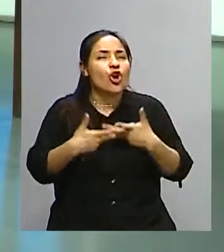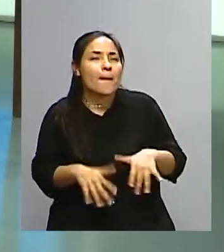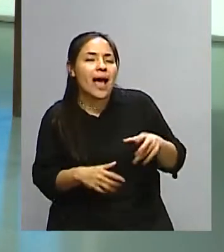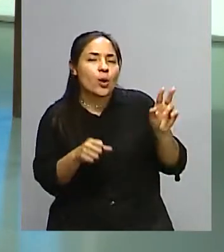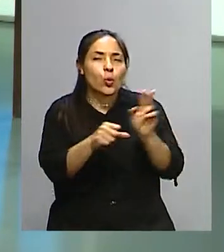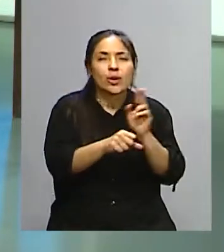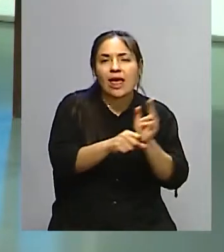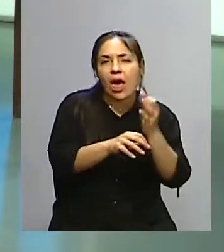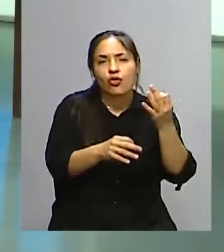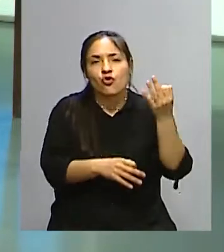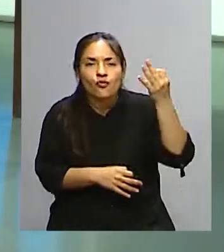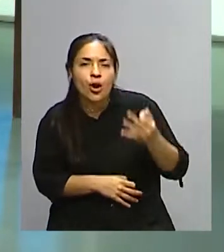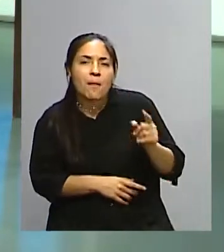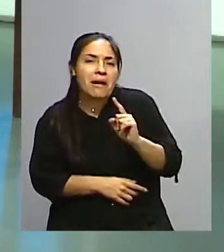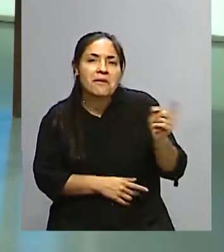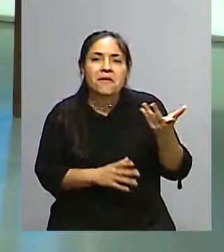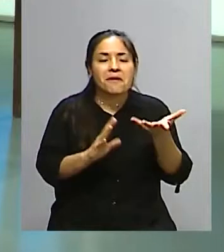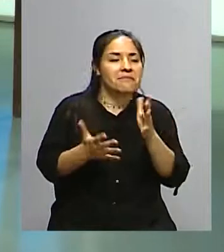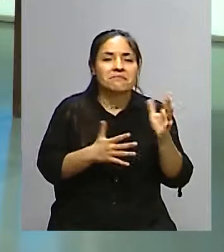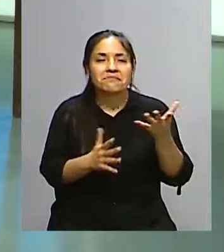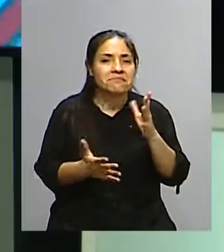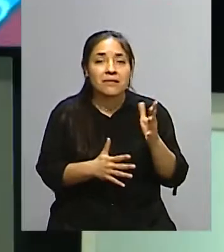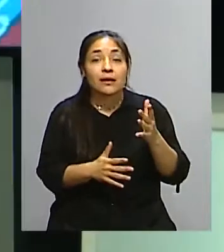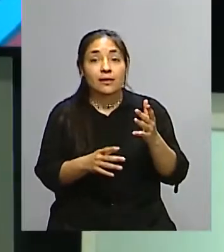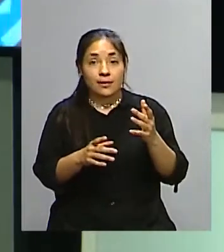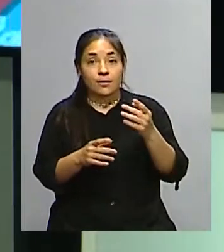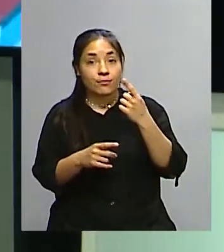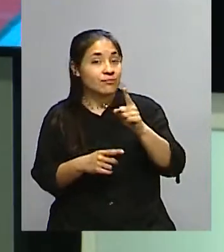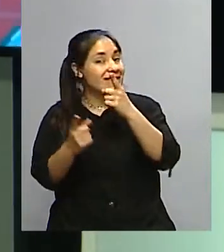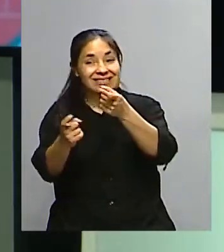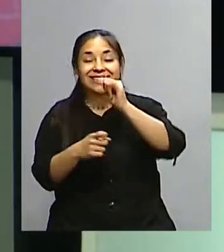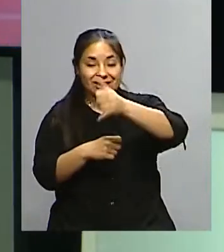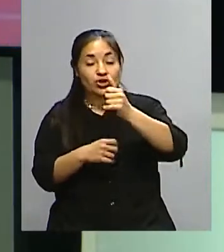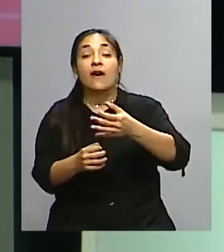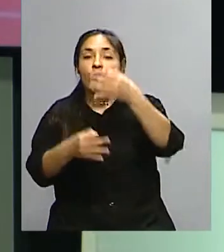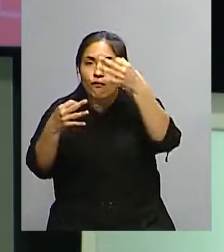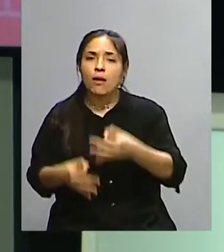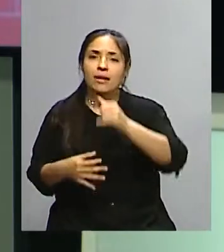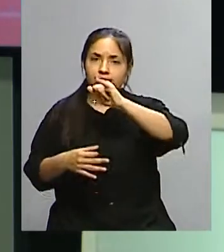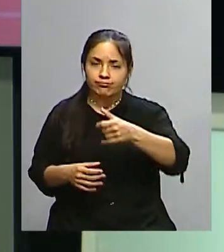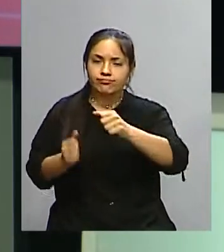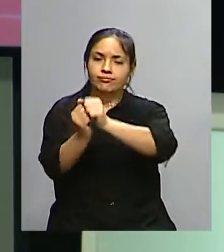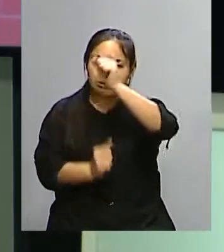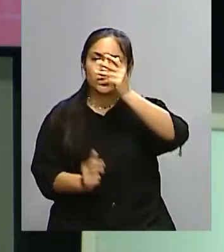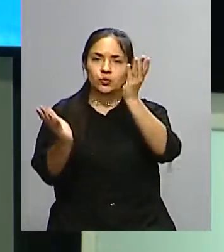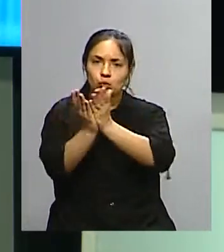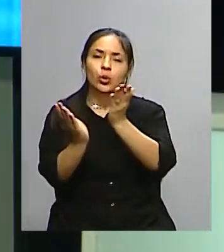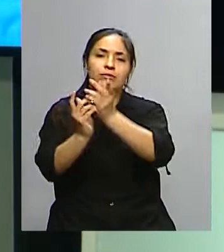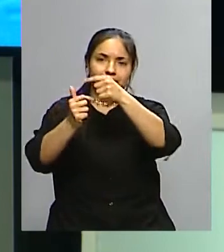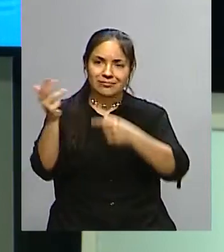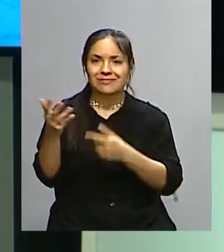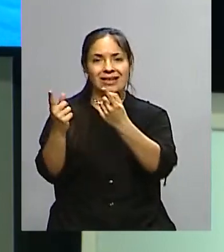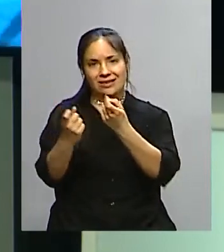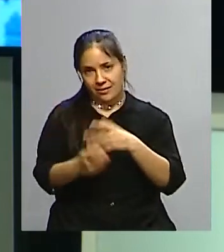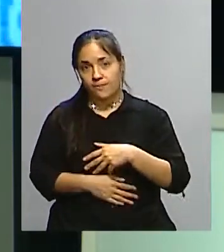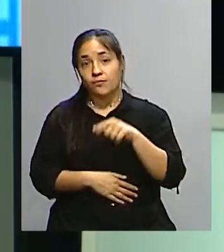formación y capacitación permanente. En el caso ese de la formación y la capacitación se entiende que también, en este caso, las universidades se van a ver